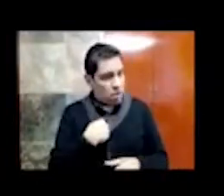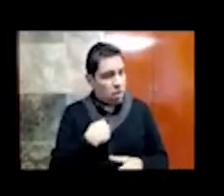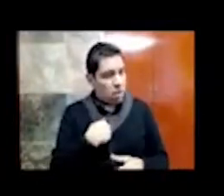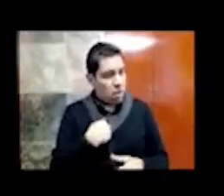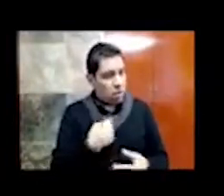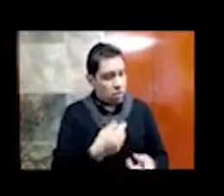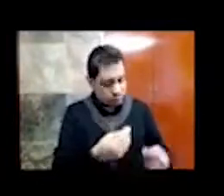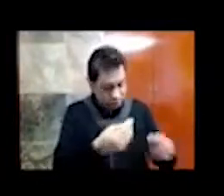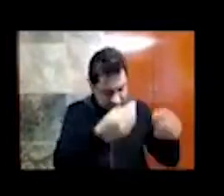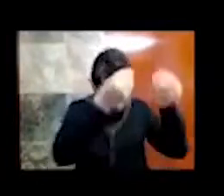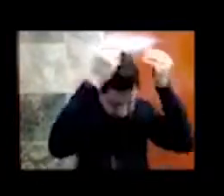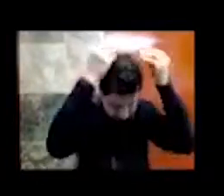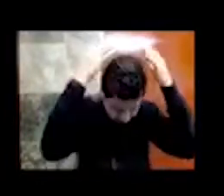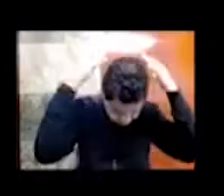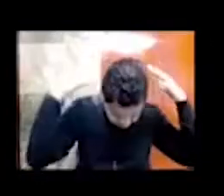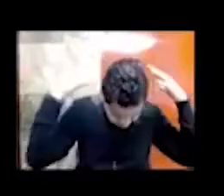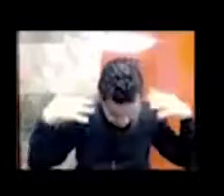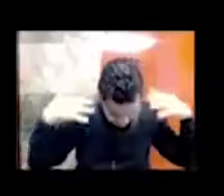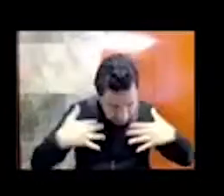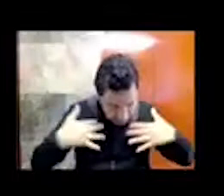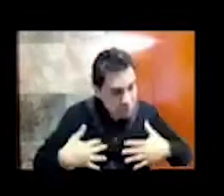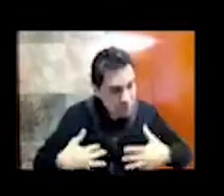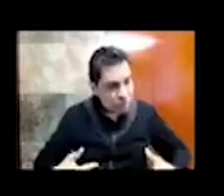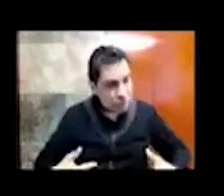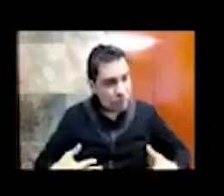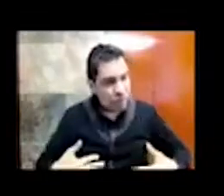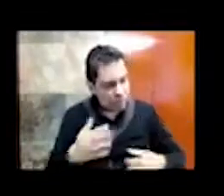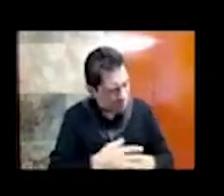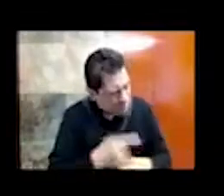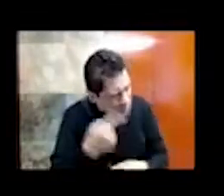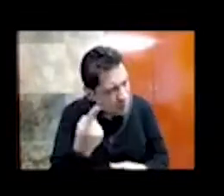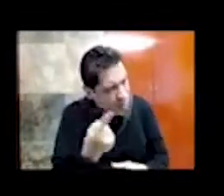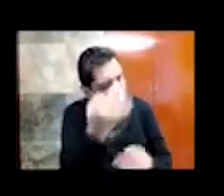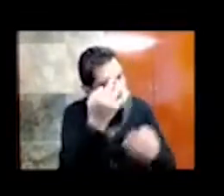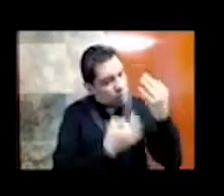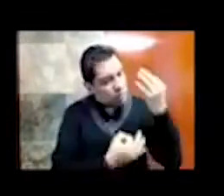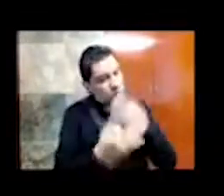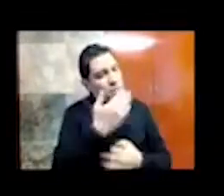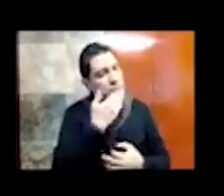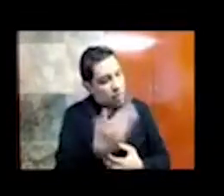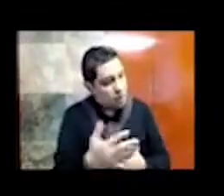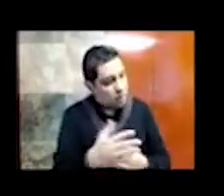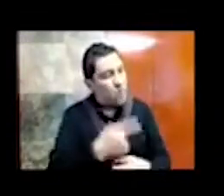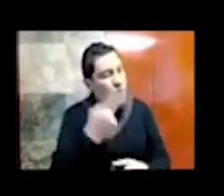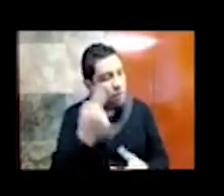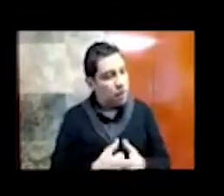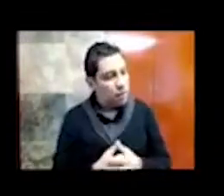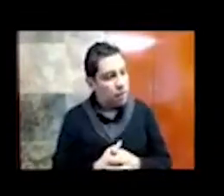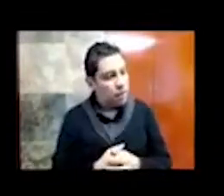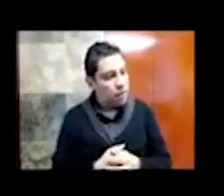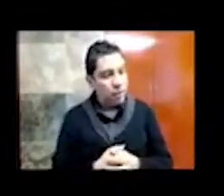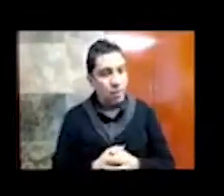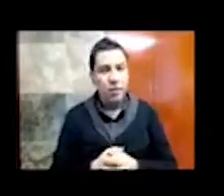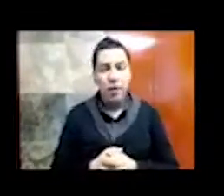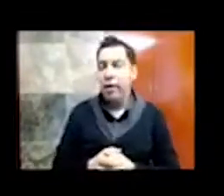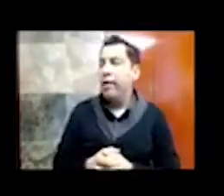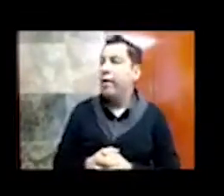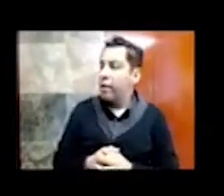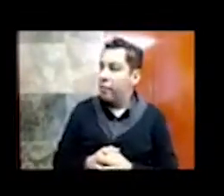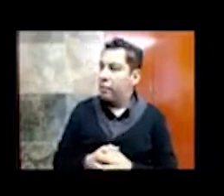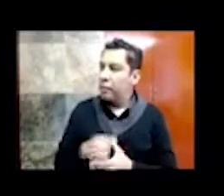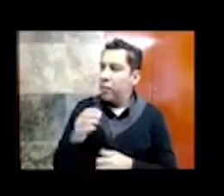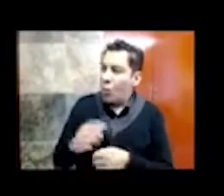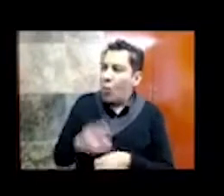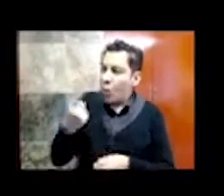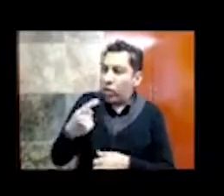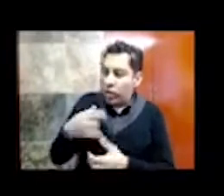¿Por qué lo haces? Y Tlacaelel tiene la respuesta que se refiere en las fuentes. Dice: porque con este